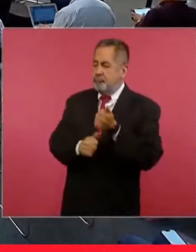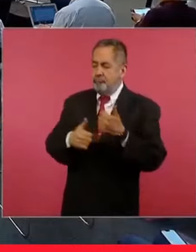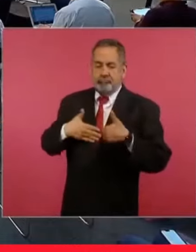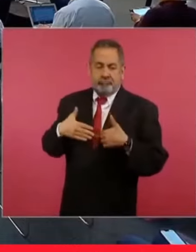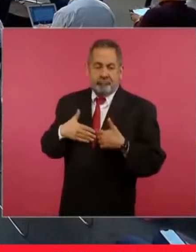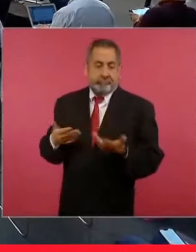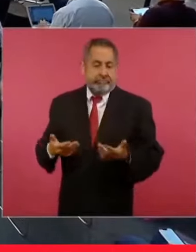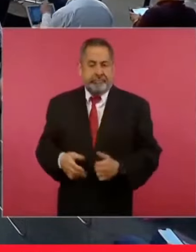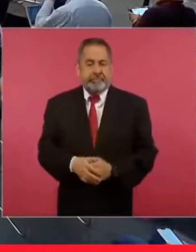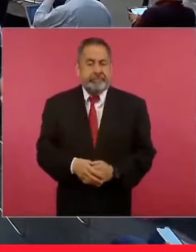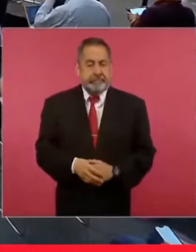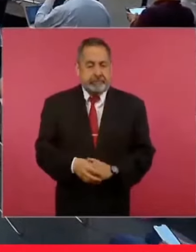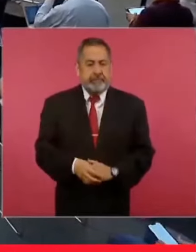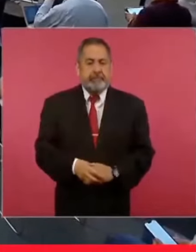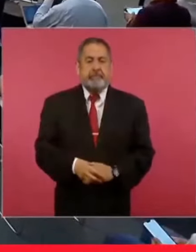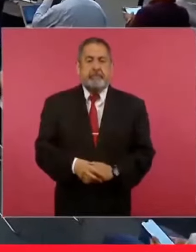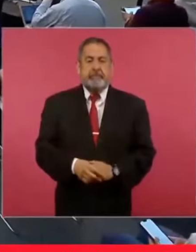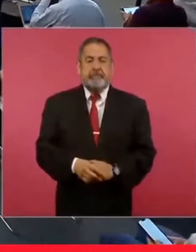Y